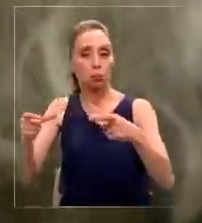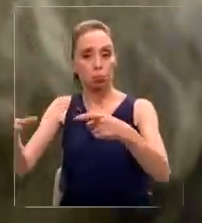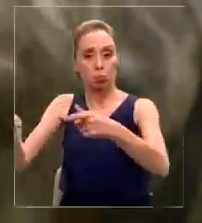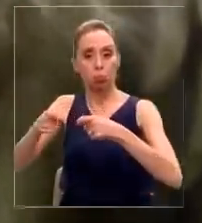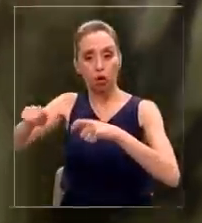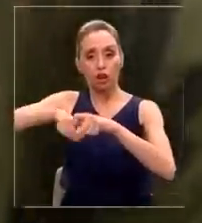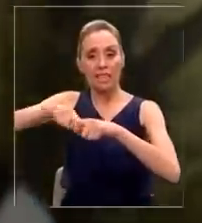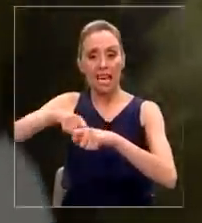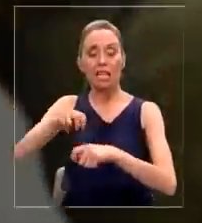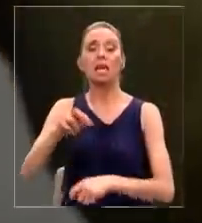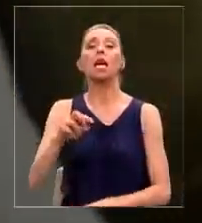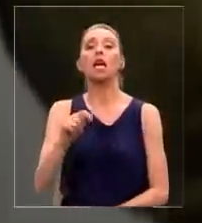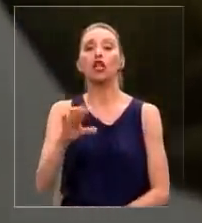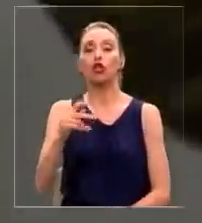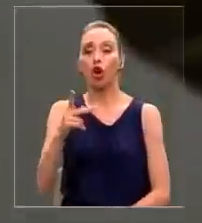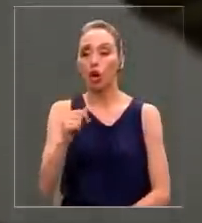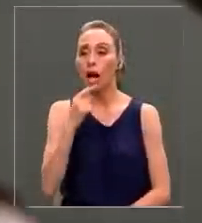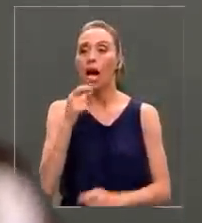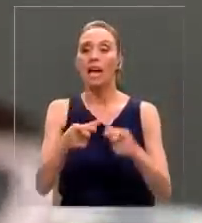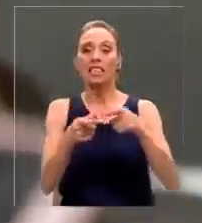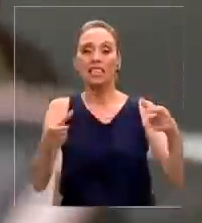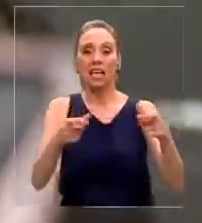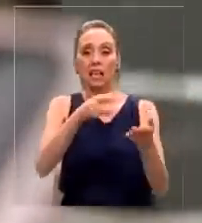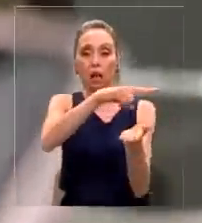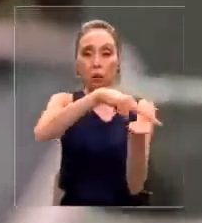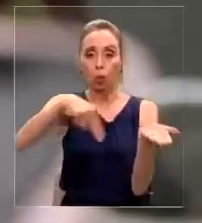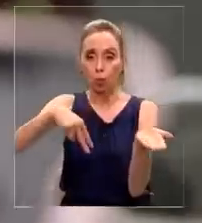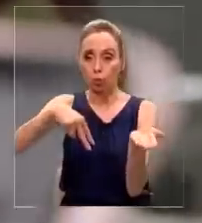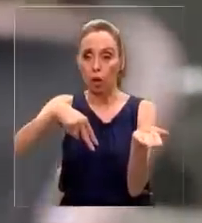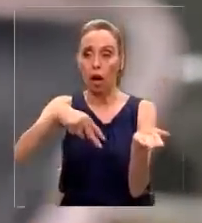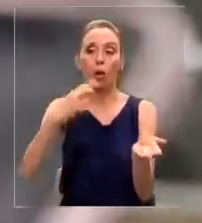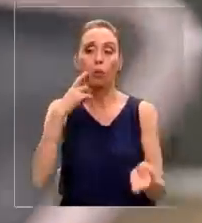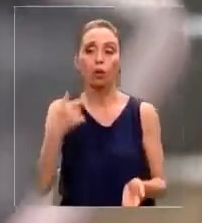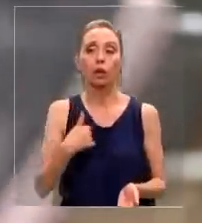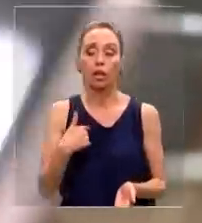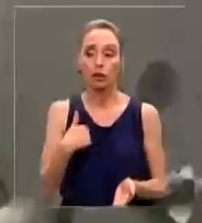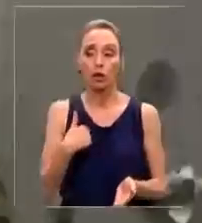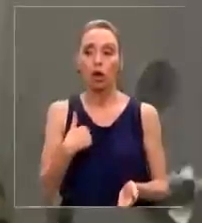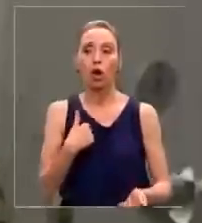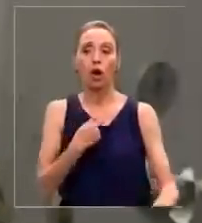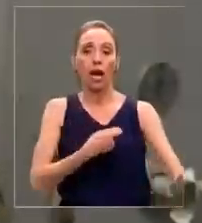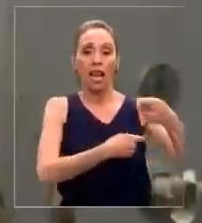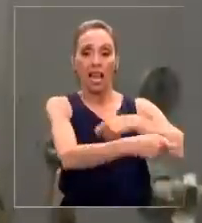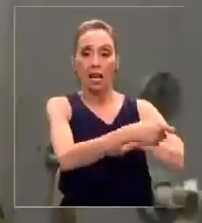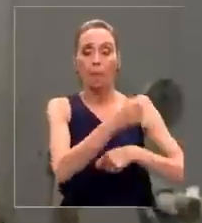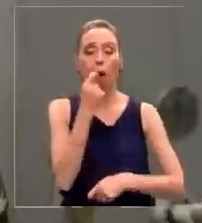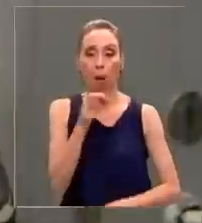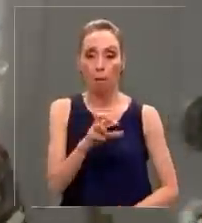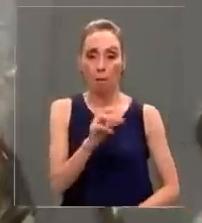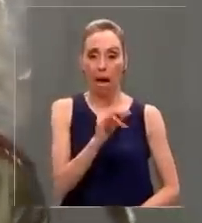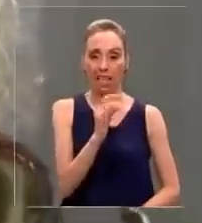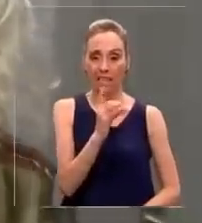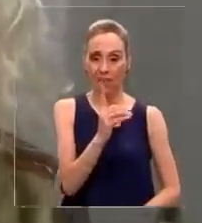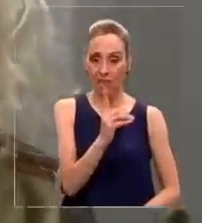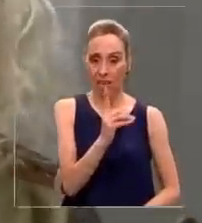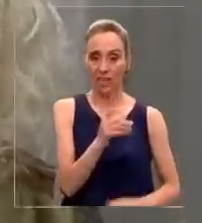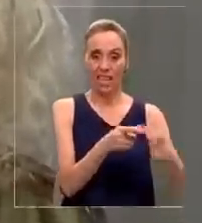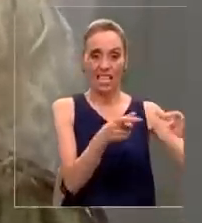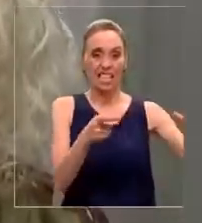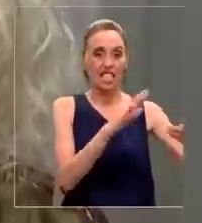qué? Si tengo cheques cruzados con él, fue porque yo le cambiaba a él. Paribet le pasaba